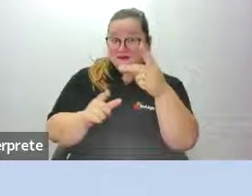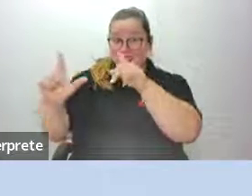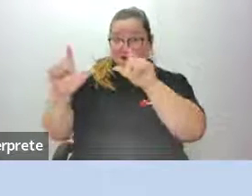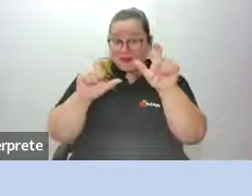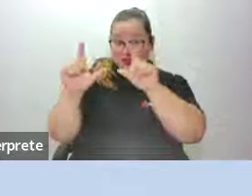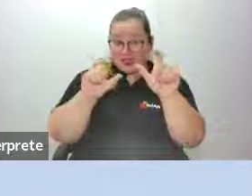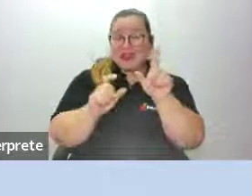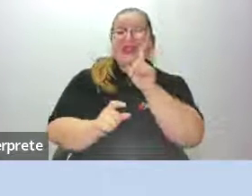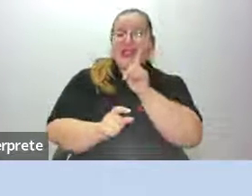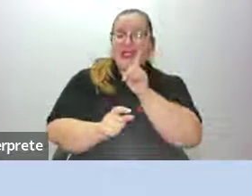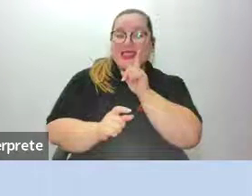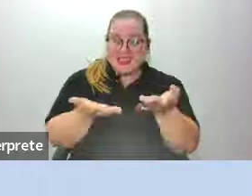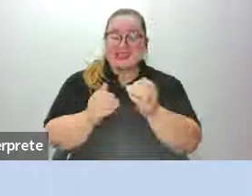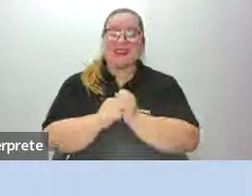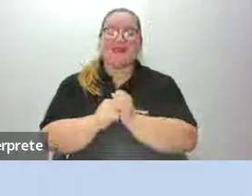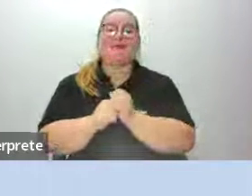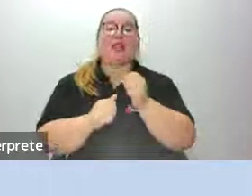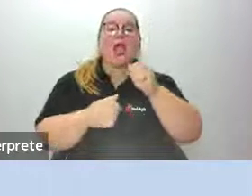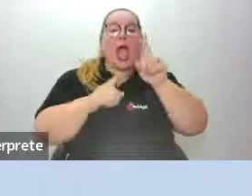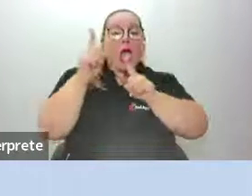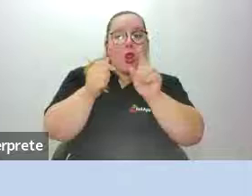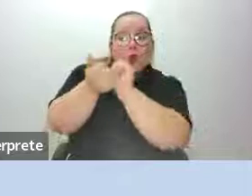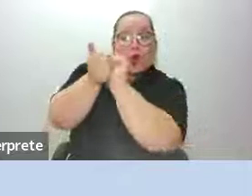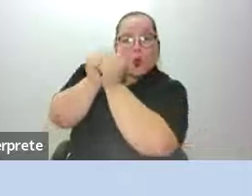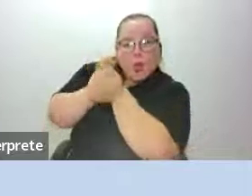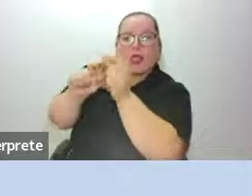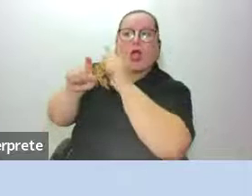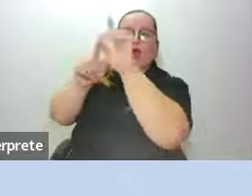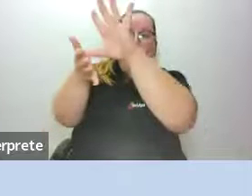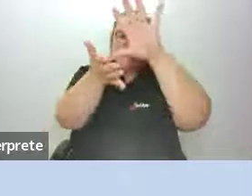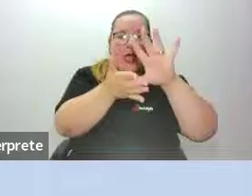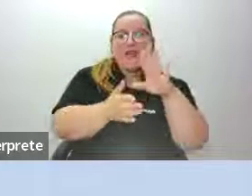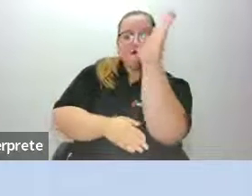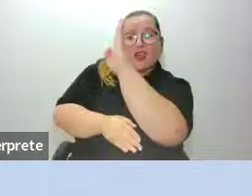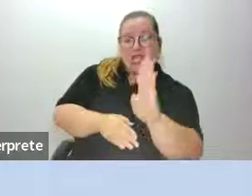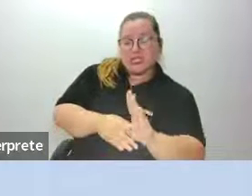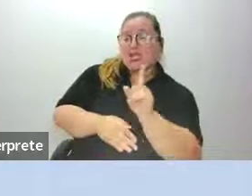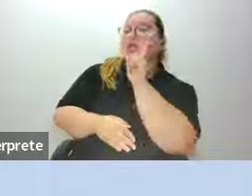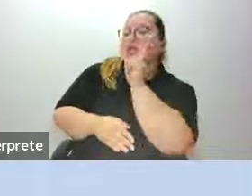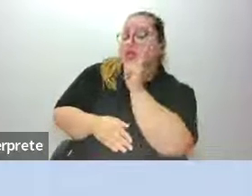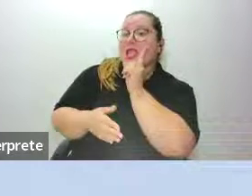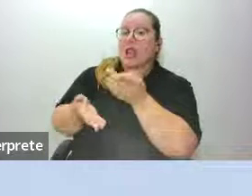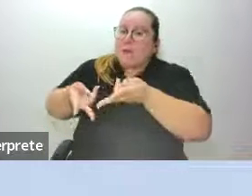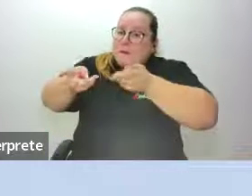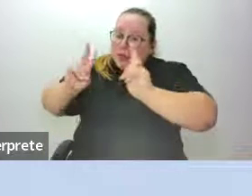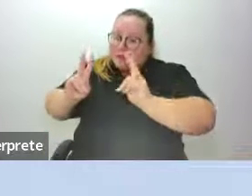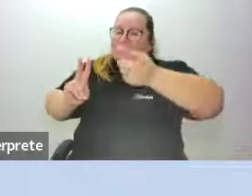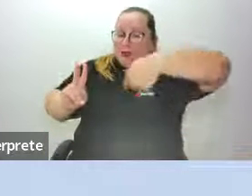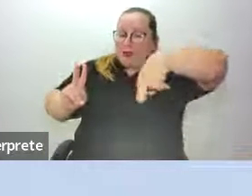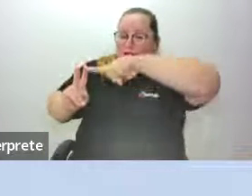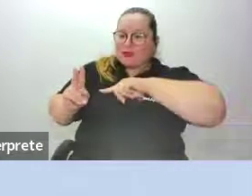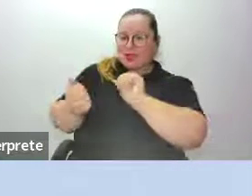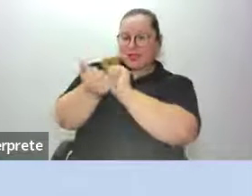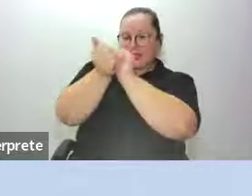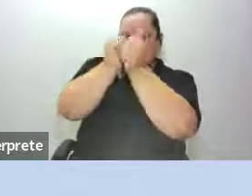Hay cuentos que han sido adaptados en otros países, por ejemplo en Brasil, y que nos han permitido a nosotros hacer la traducción